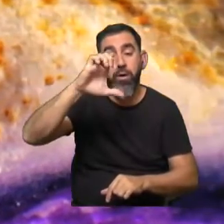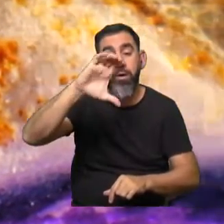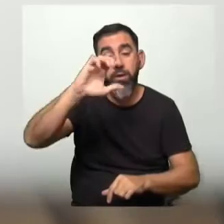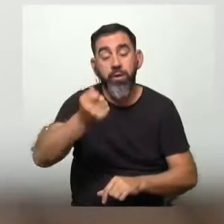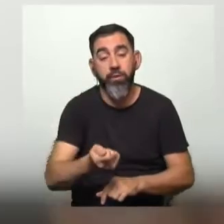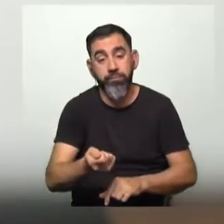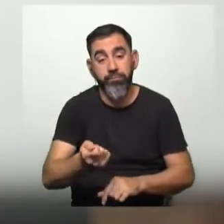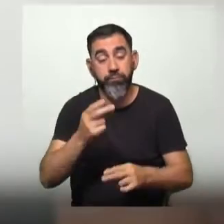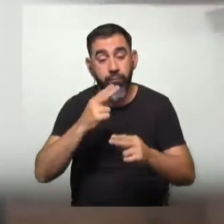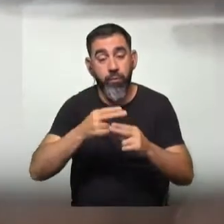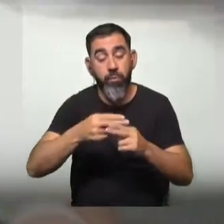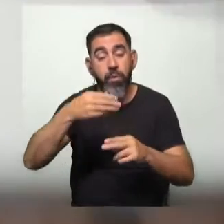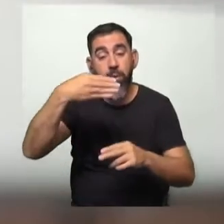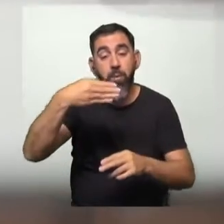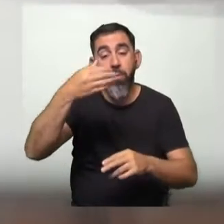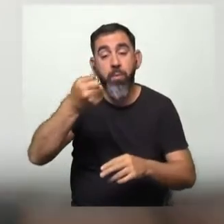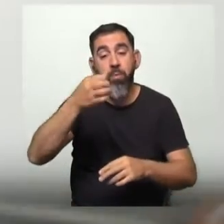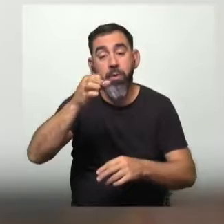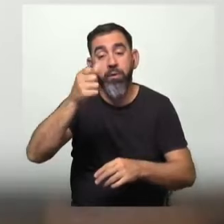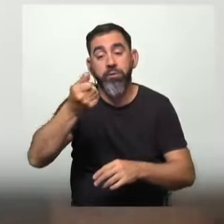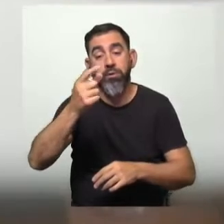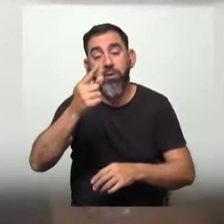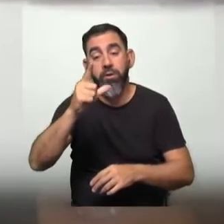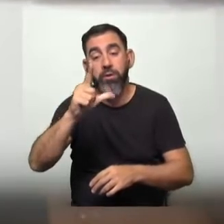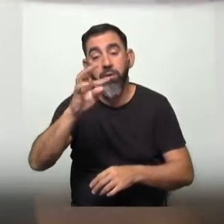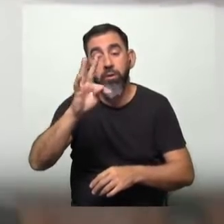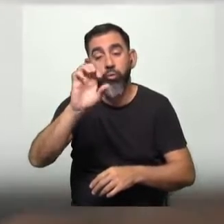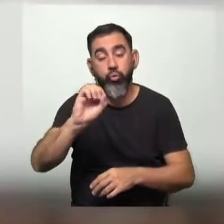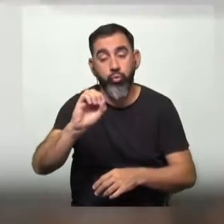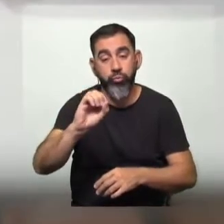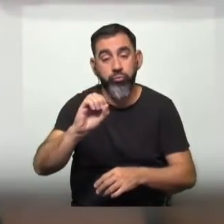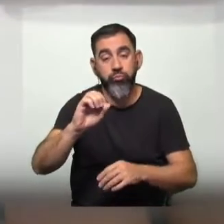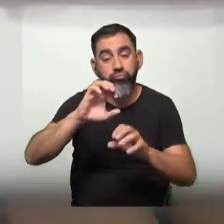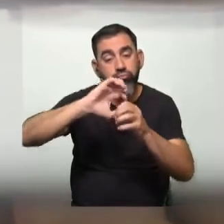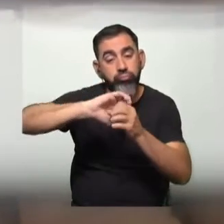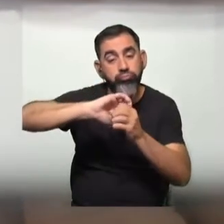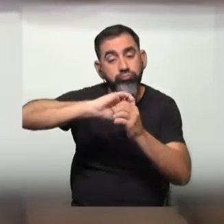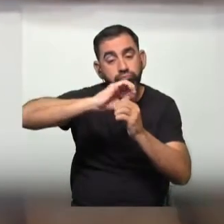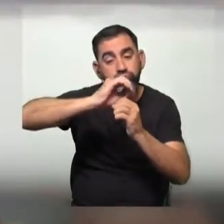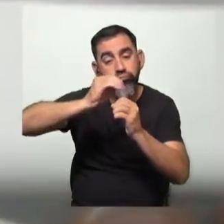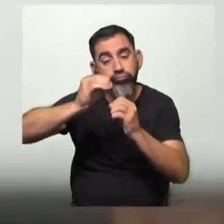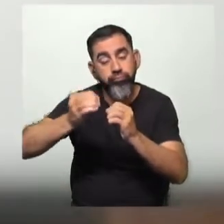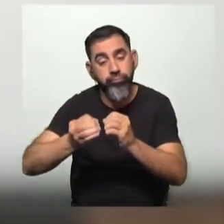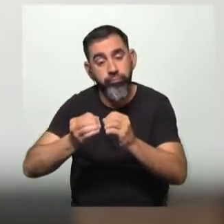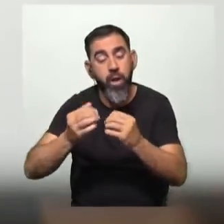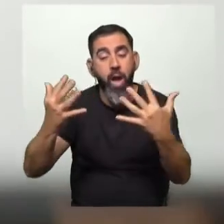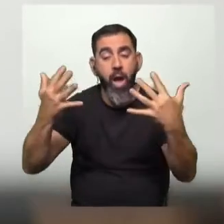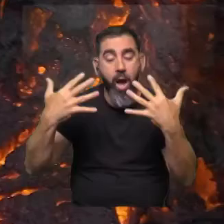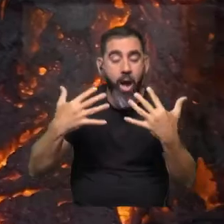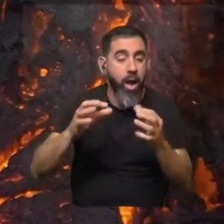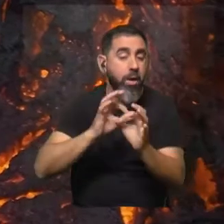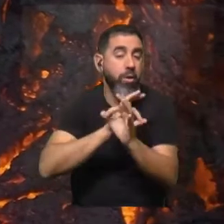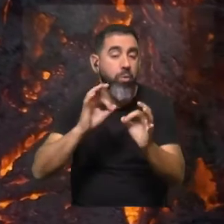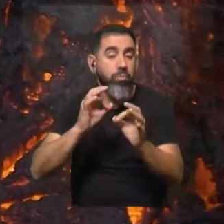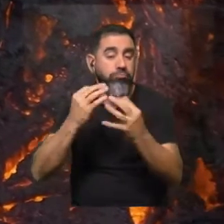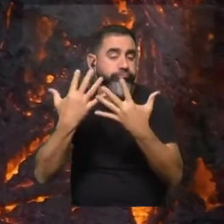que en los derrames de basalto se forman burbujas de aire, de